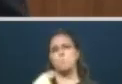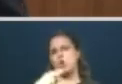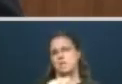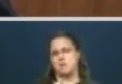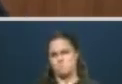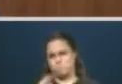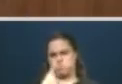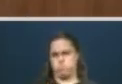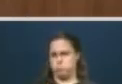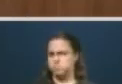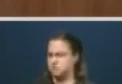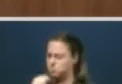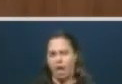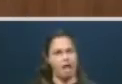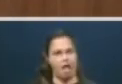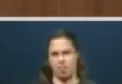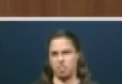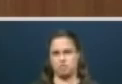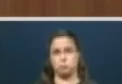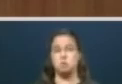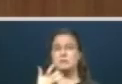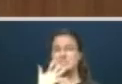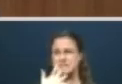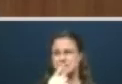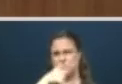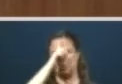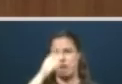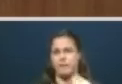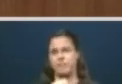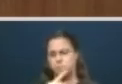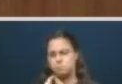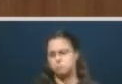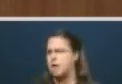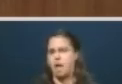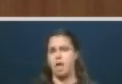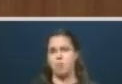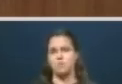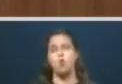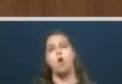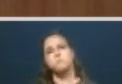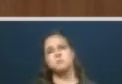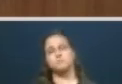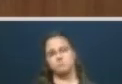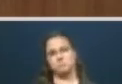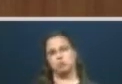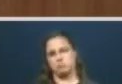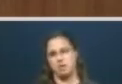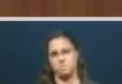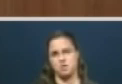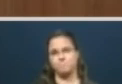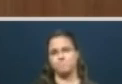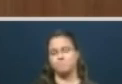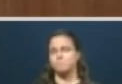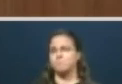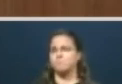que se nos formulen por lo que no hayamos sabido hacer bien y quiero más que nunca también entender